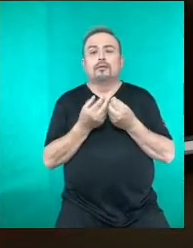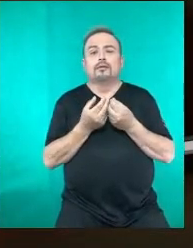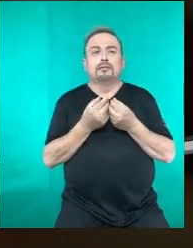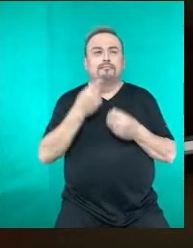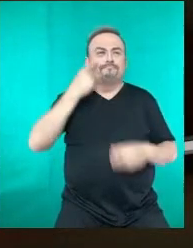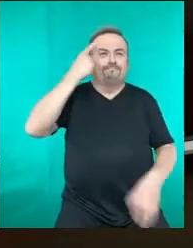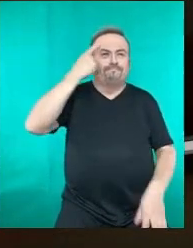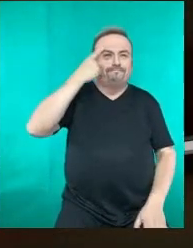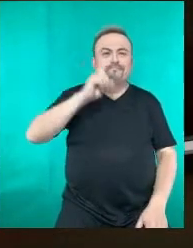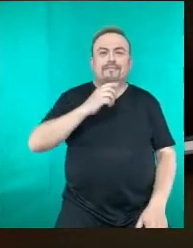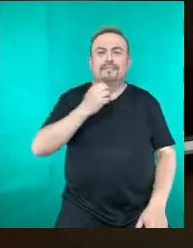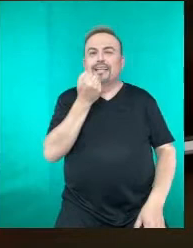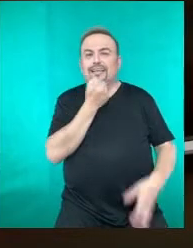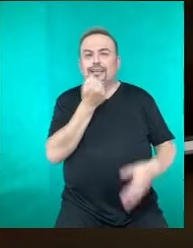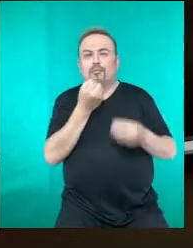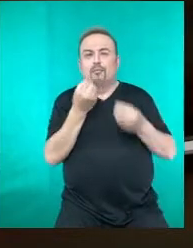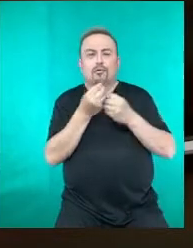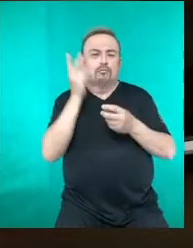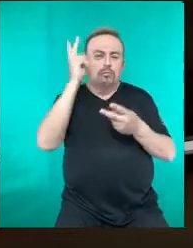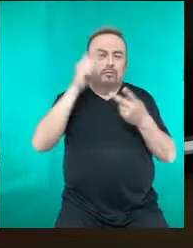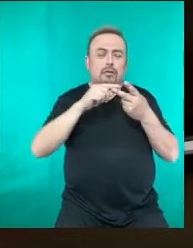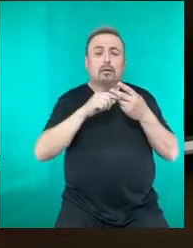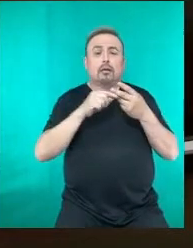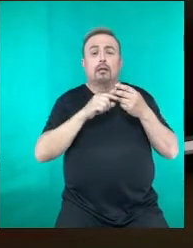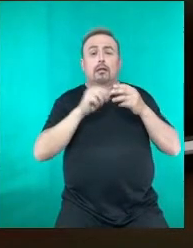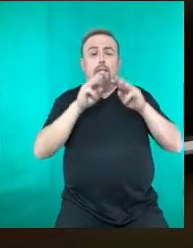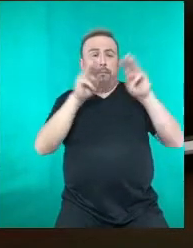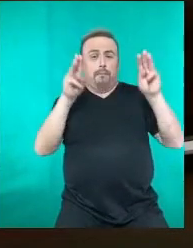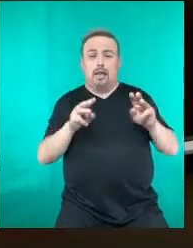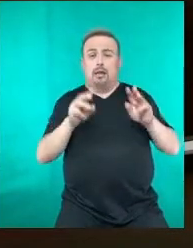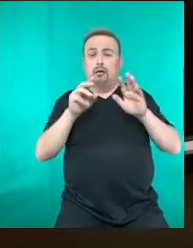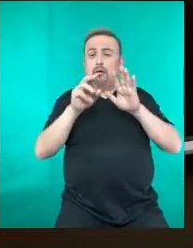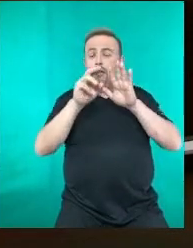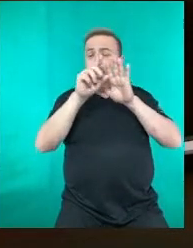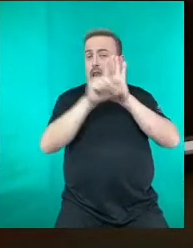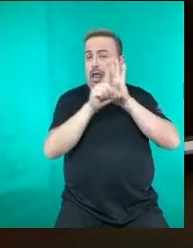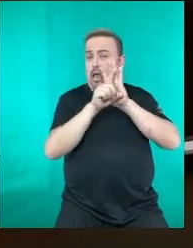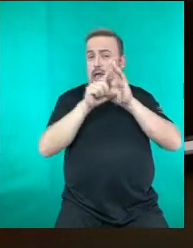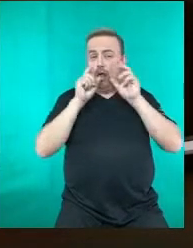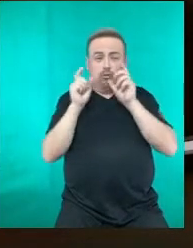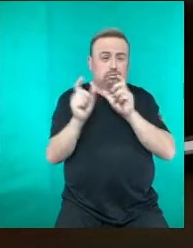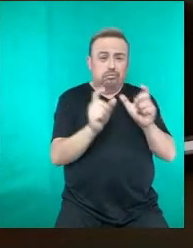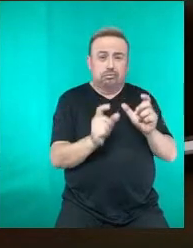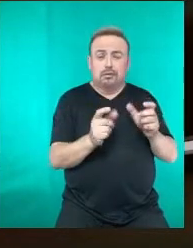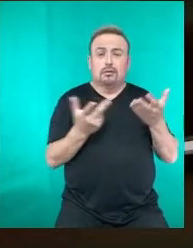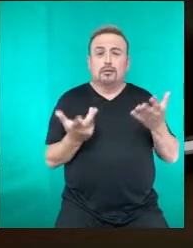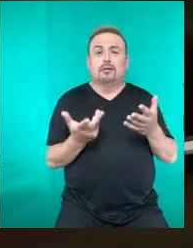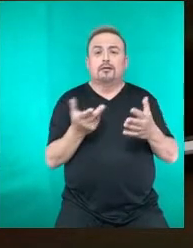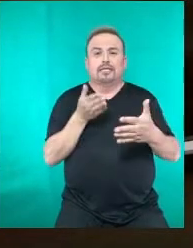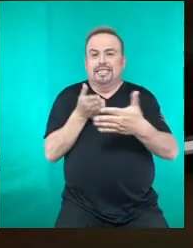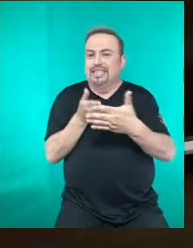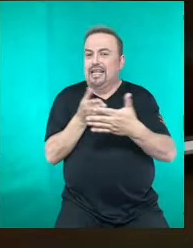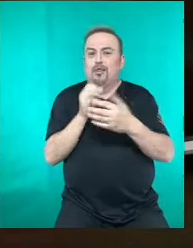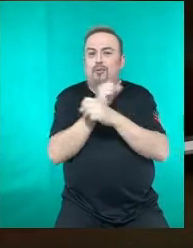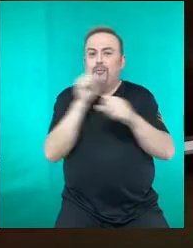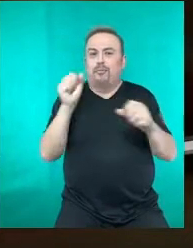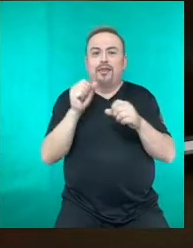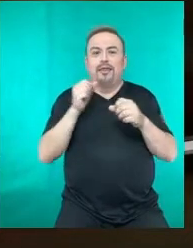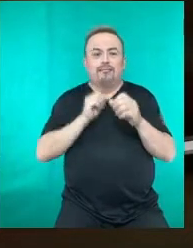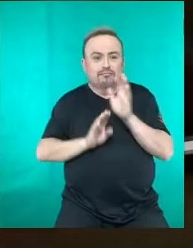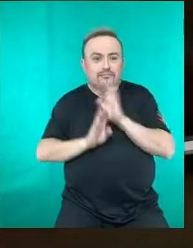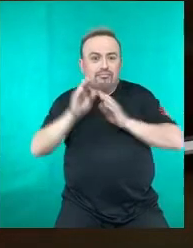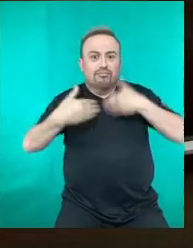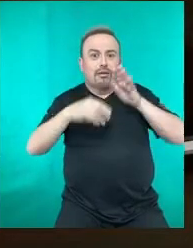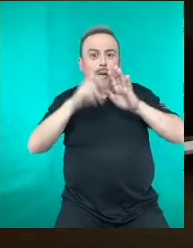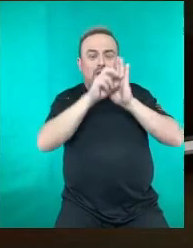muchas restricciones, hay un marco regulatorio que en cierta medida no permite este tipo de desarrollo. Entonces, ¿qué es lo que